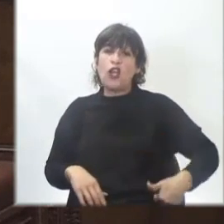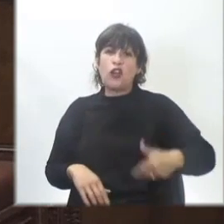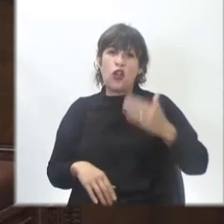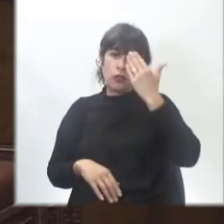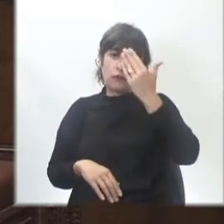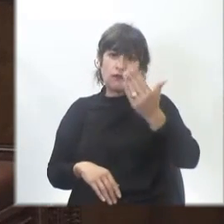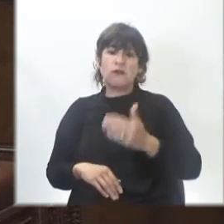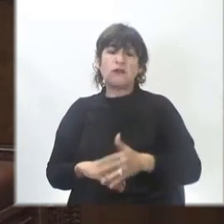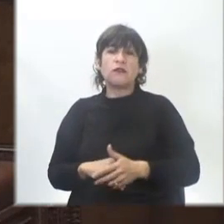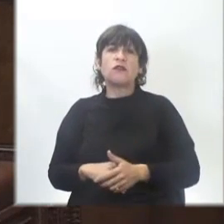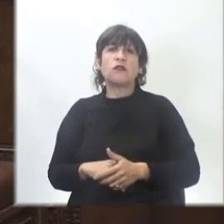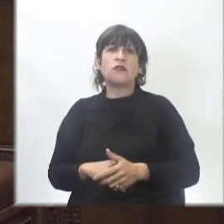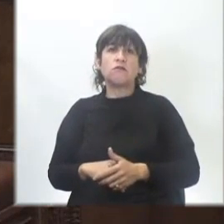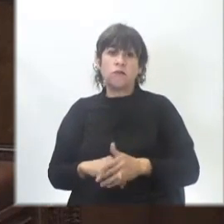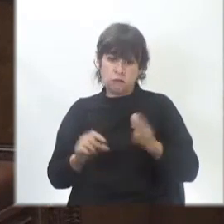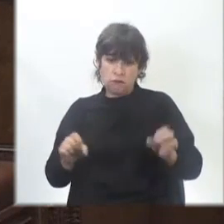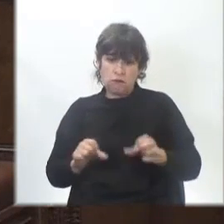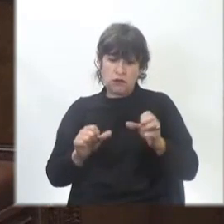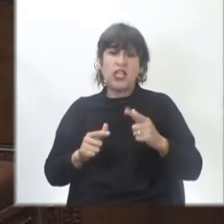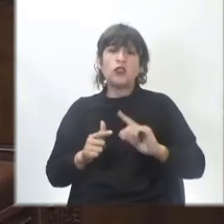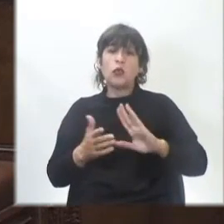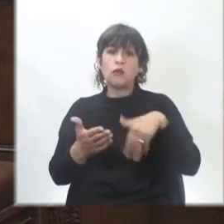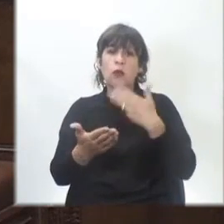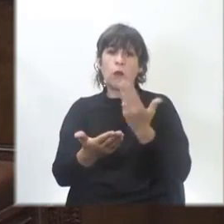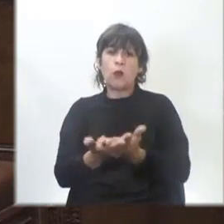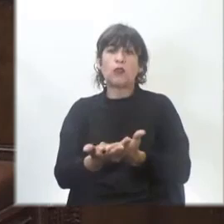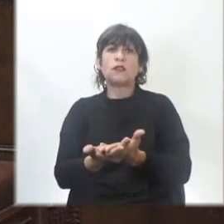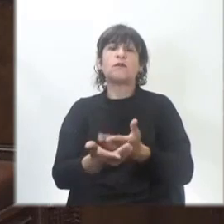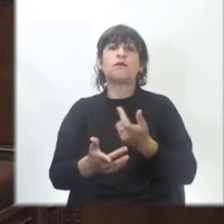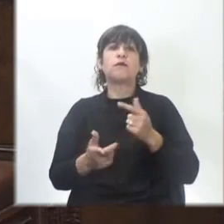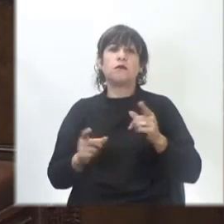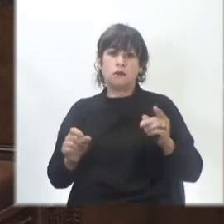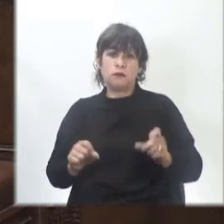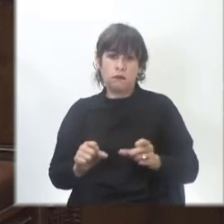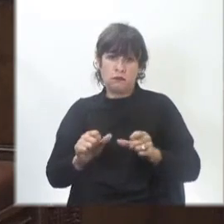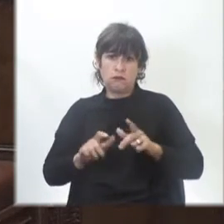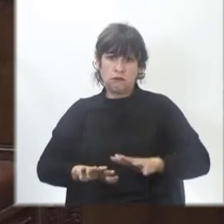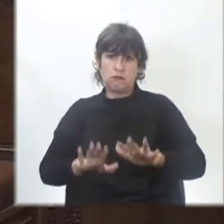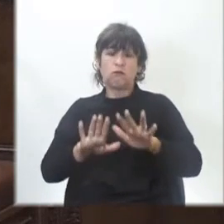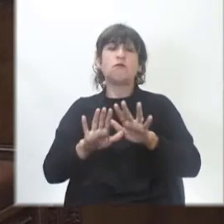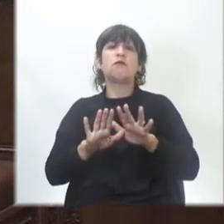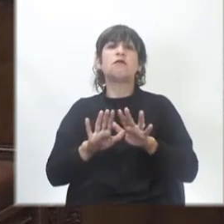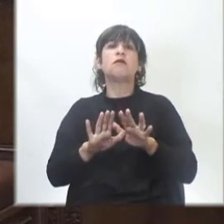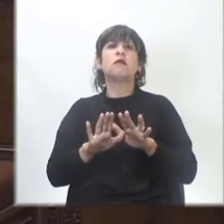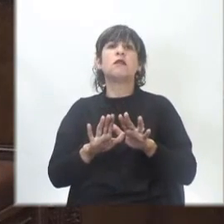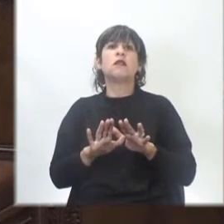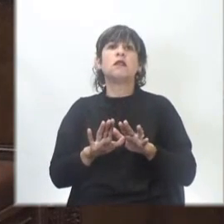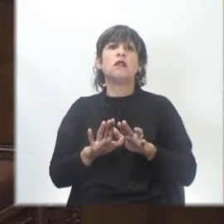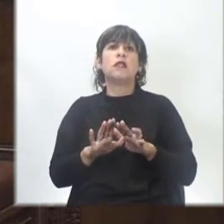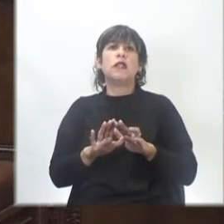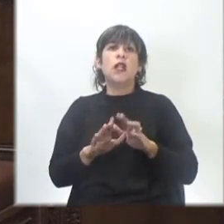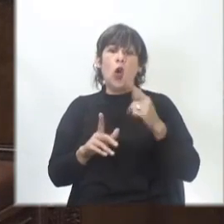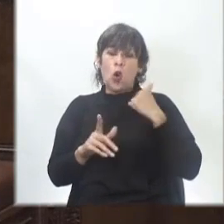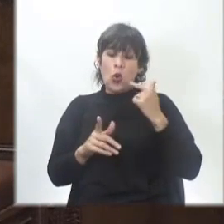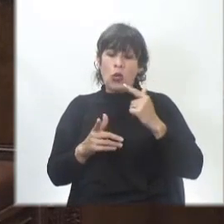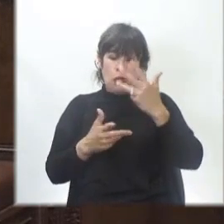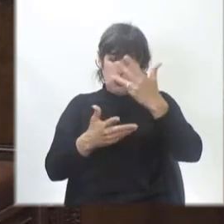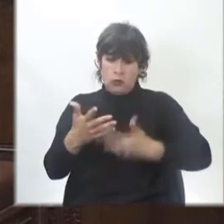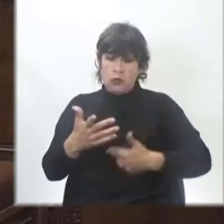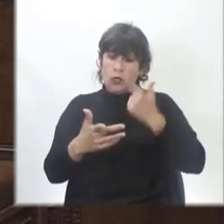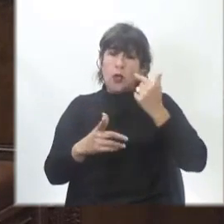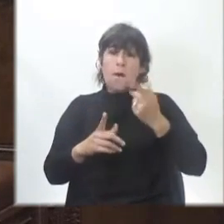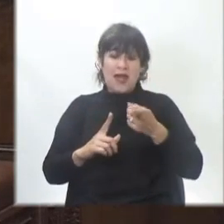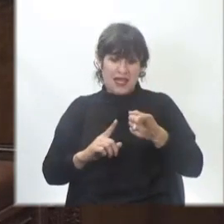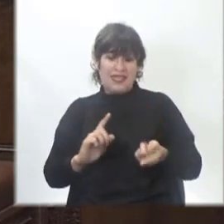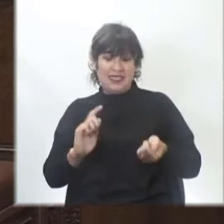elaboró una propuesta, elaboró una iniciativa para ese recambio